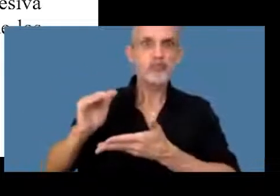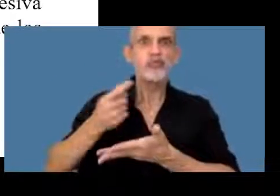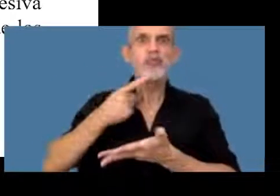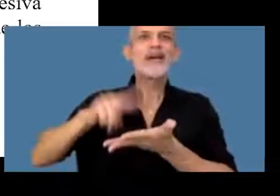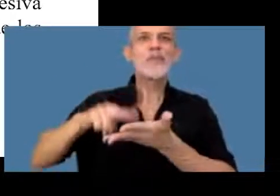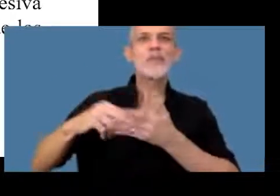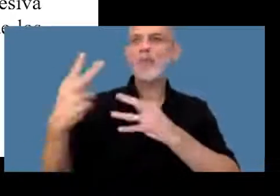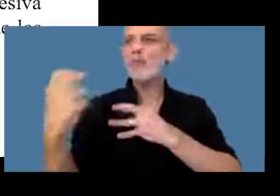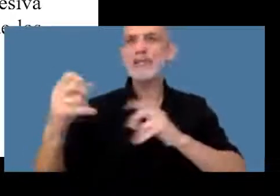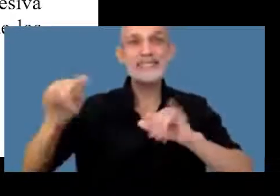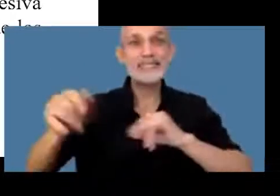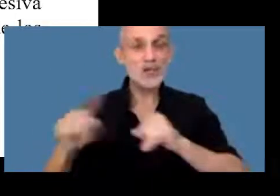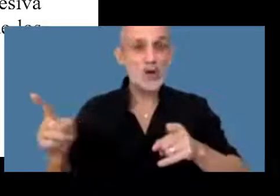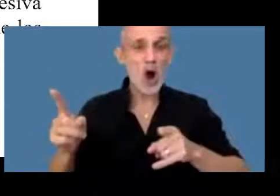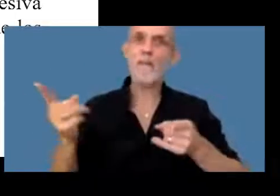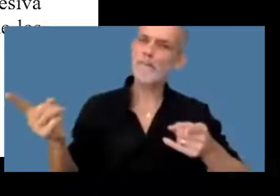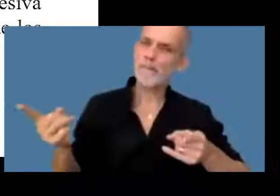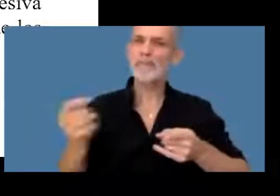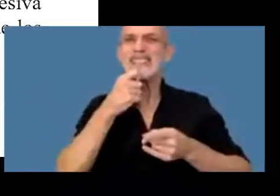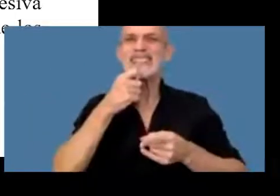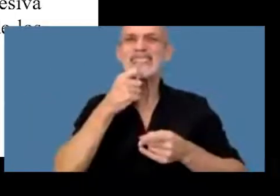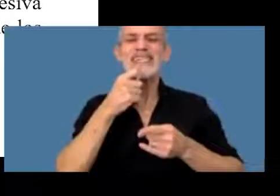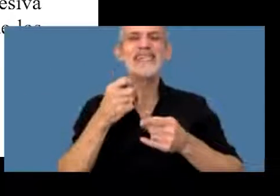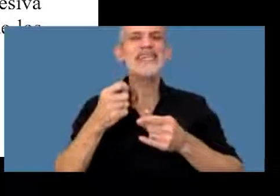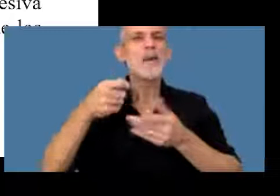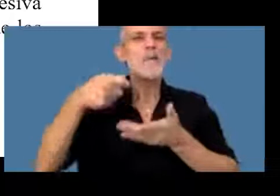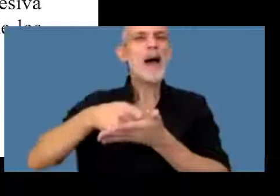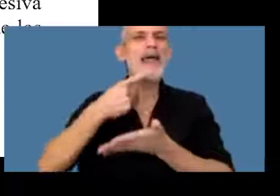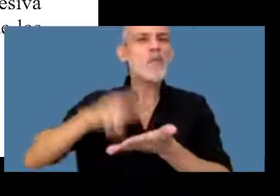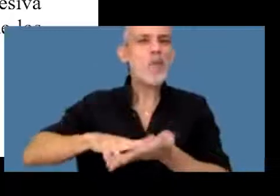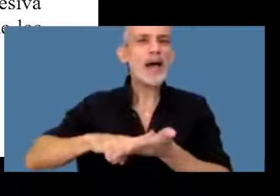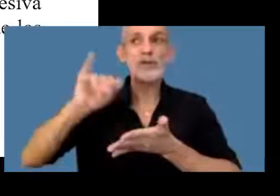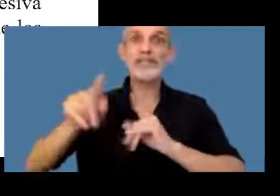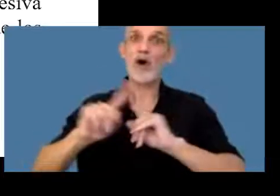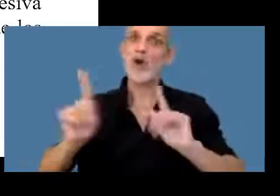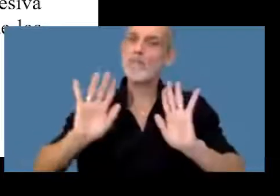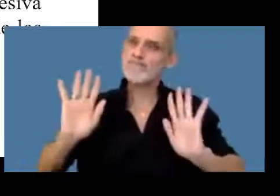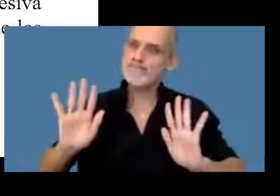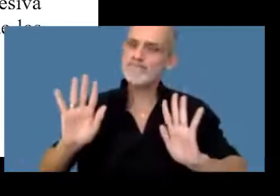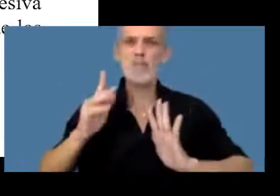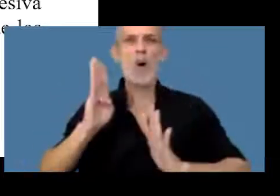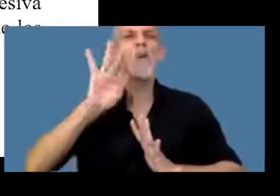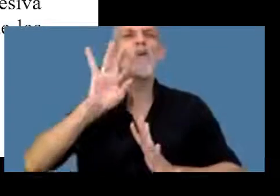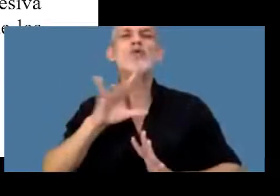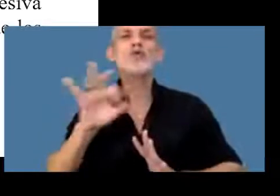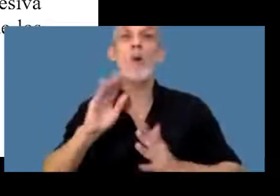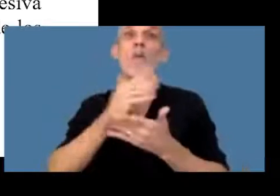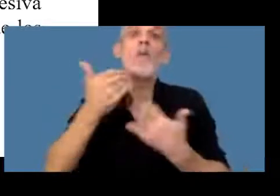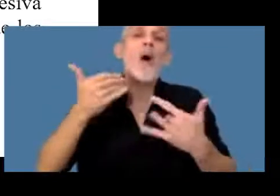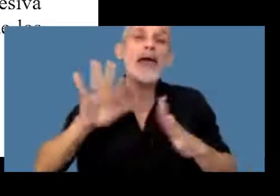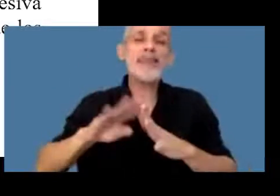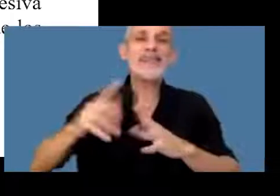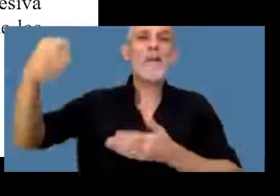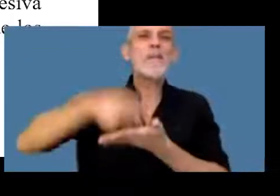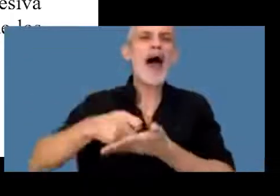esa ha sido siempre una gran cuestión, porque puede ser que el concepto sea pago a cuenta de futuros aumentos,